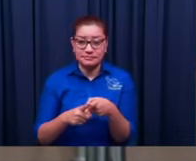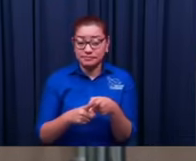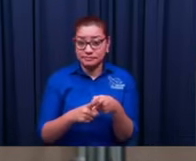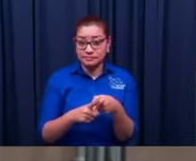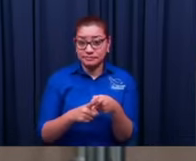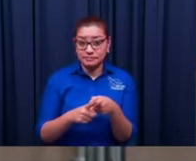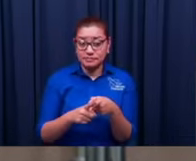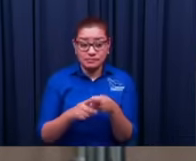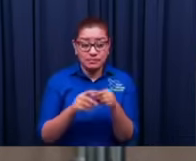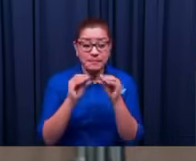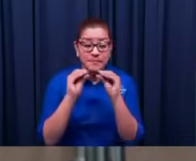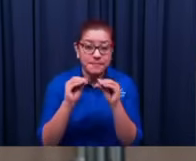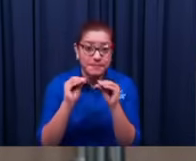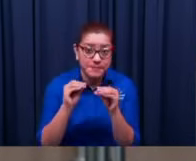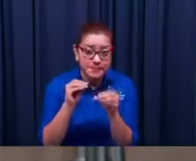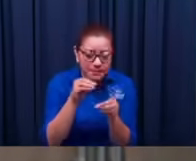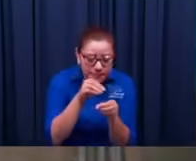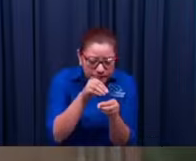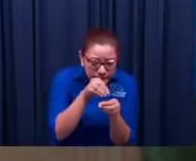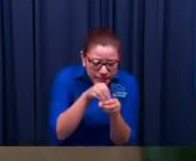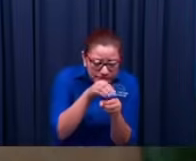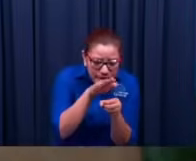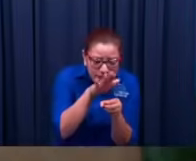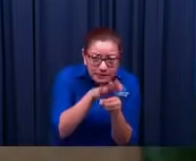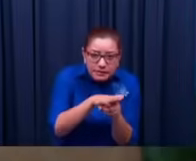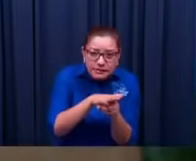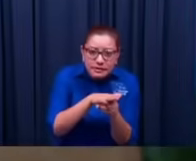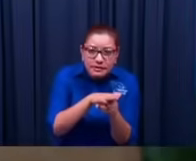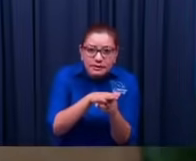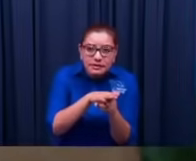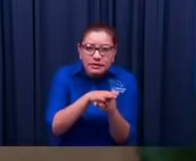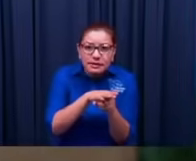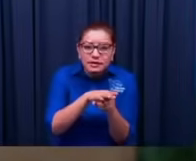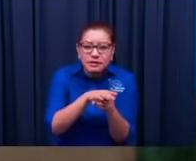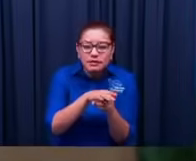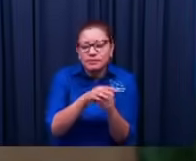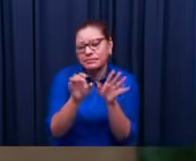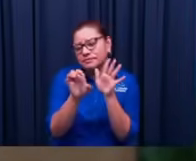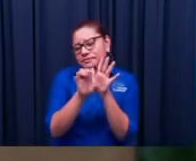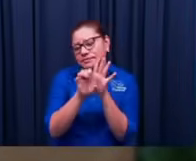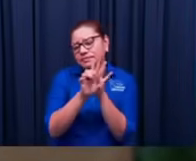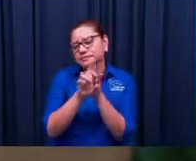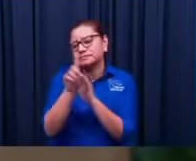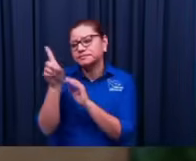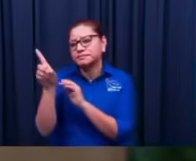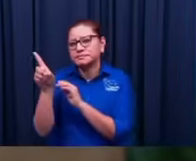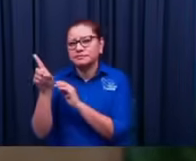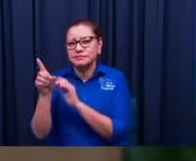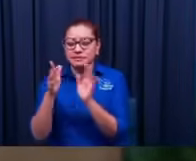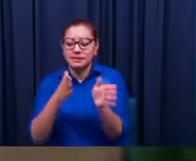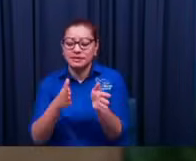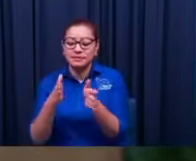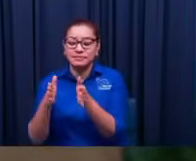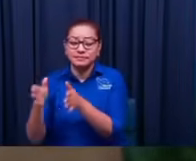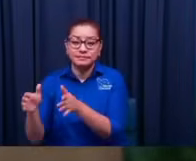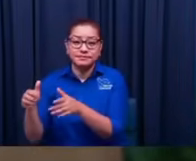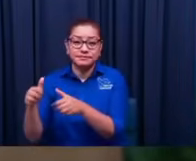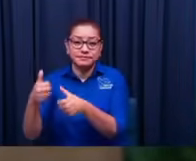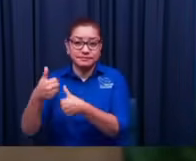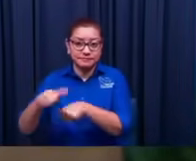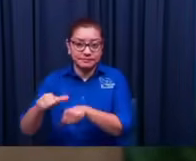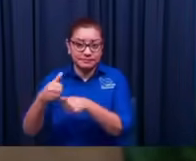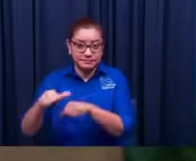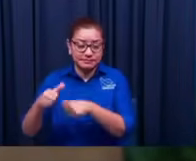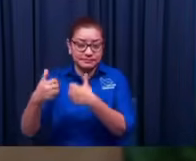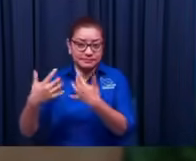un misterio, bueno, en el caso de los misterios, ¿verdad? Pero un administrador de empresas, por ejemplo, sabe cómo administrar, sabe